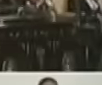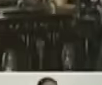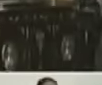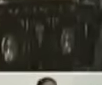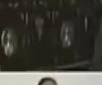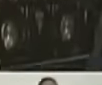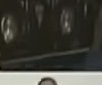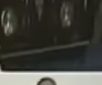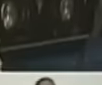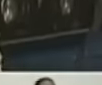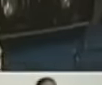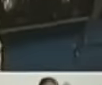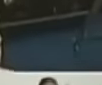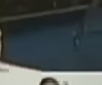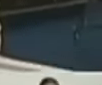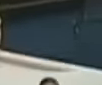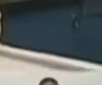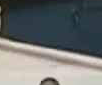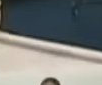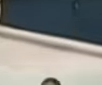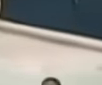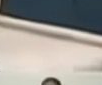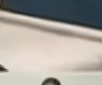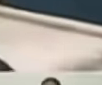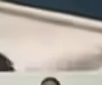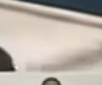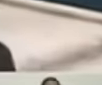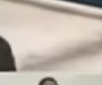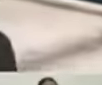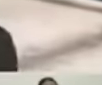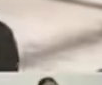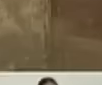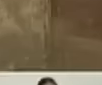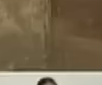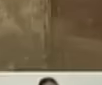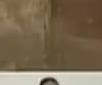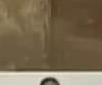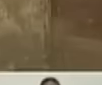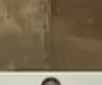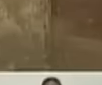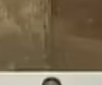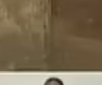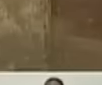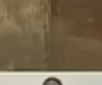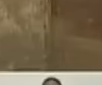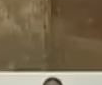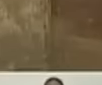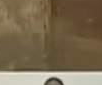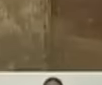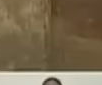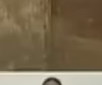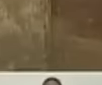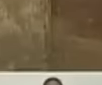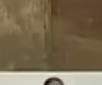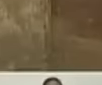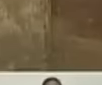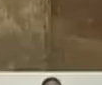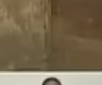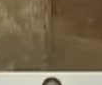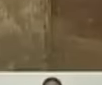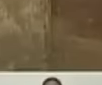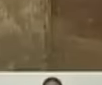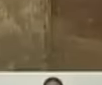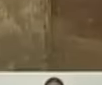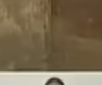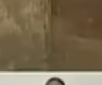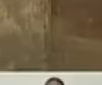durante años. La misma extrema derecha esta, que ahora amenaza con gritar fraude y que dicen tener